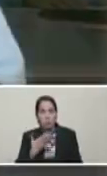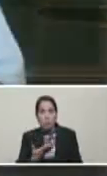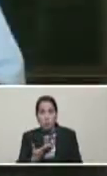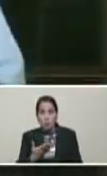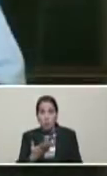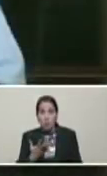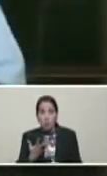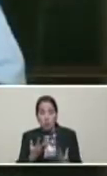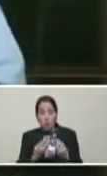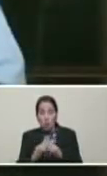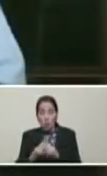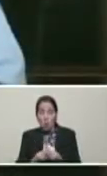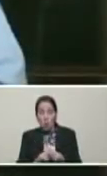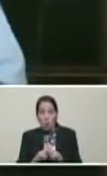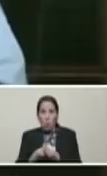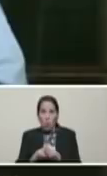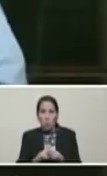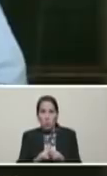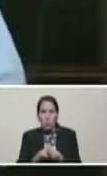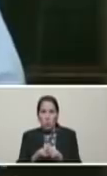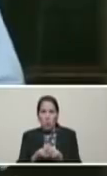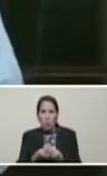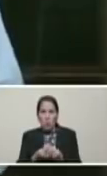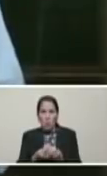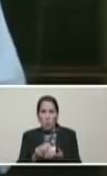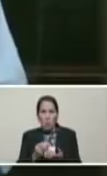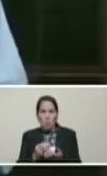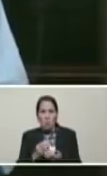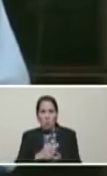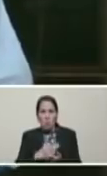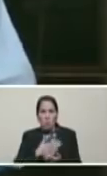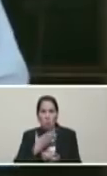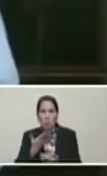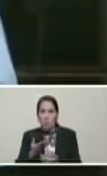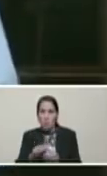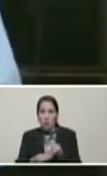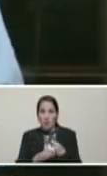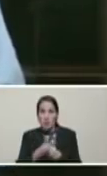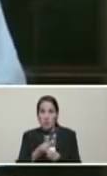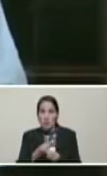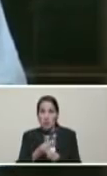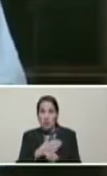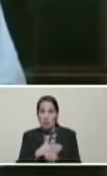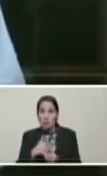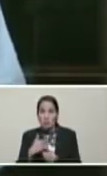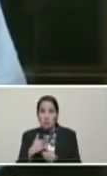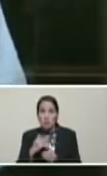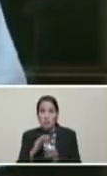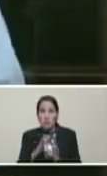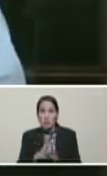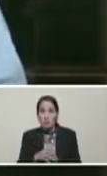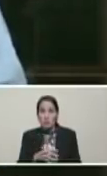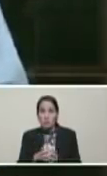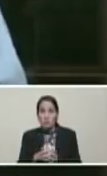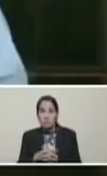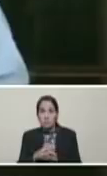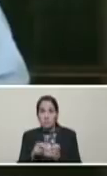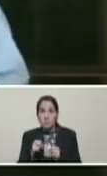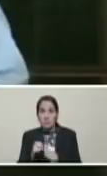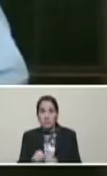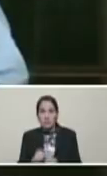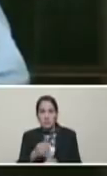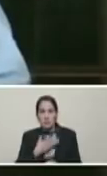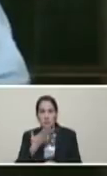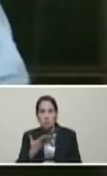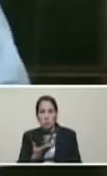juntos juntos podemos hacer posible lo que querramos venezuela si se puede si se puede hay